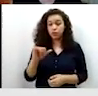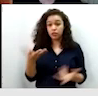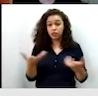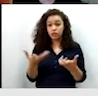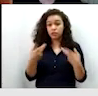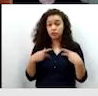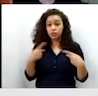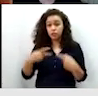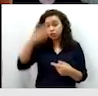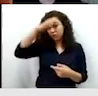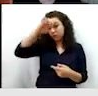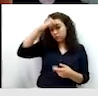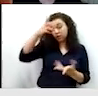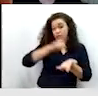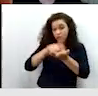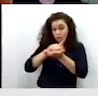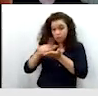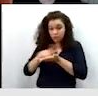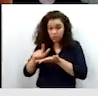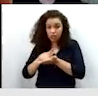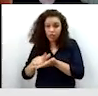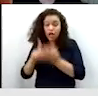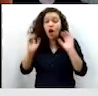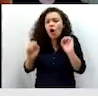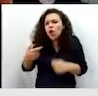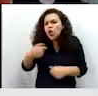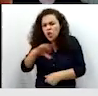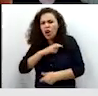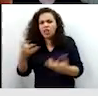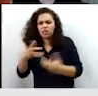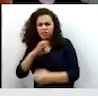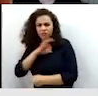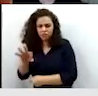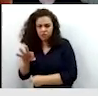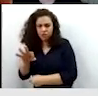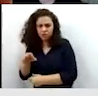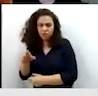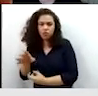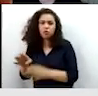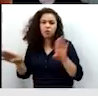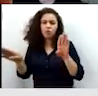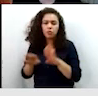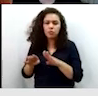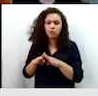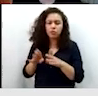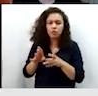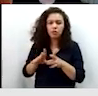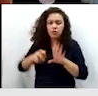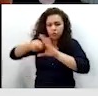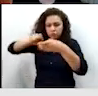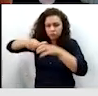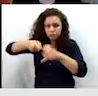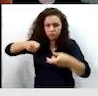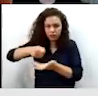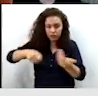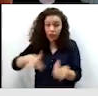persona experta, la limpieza o yo mismo lo puedo hacer, como quitar ¿cómo se llama? Y lavar la piedra, o